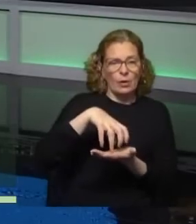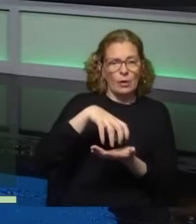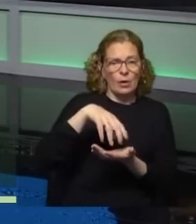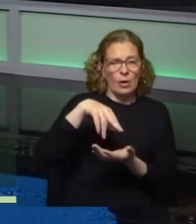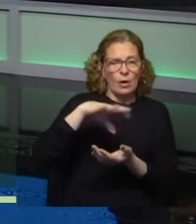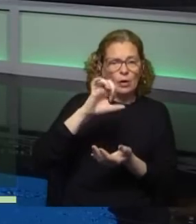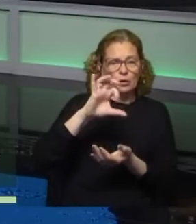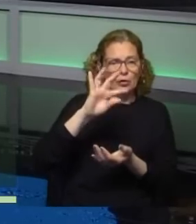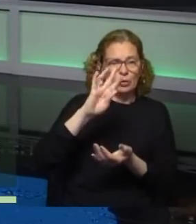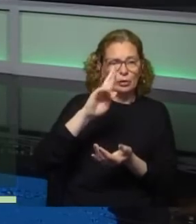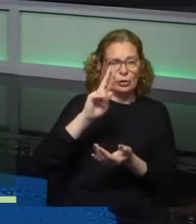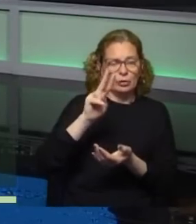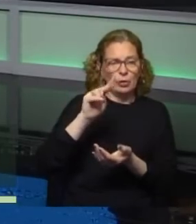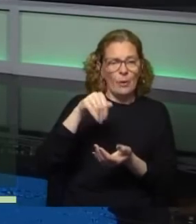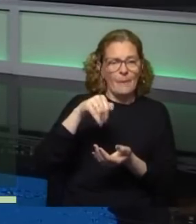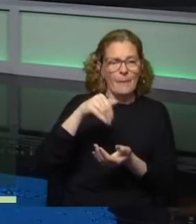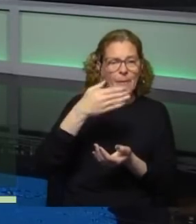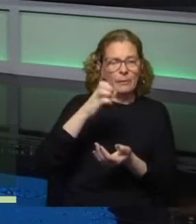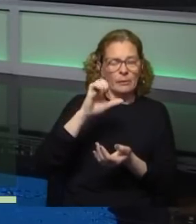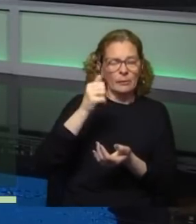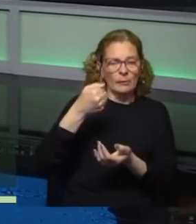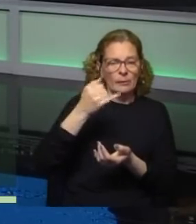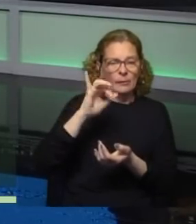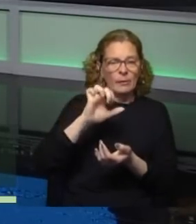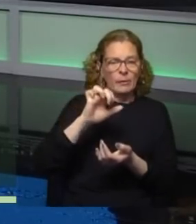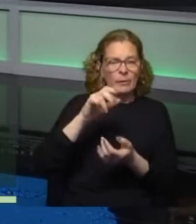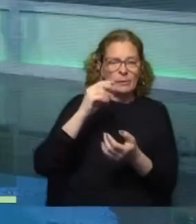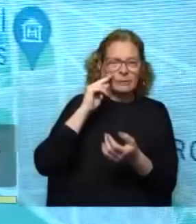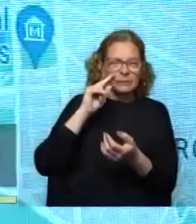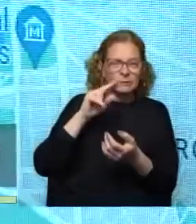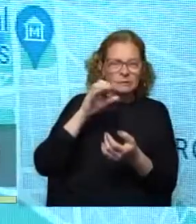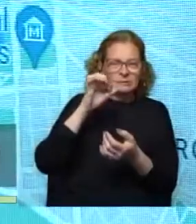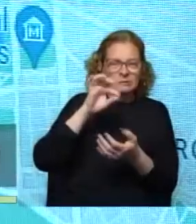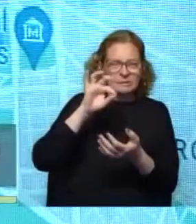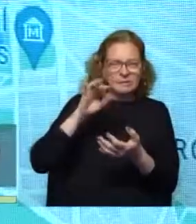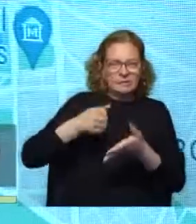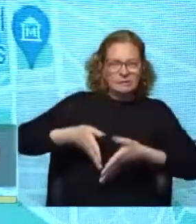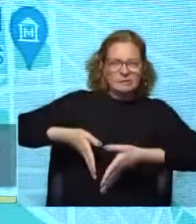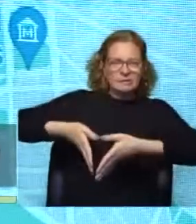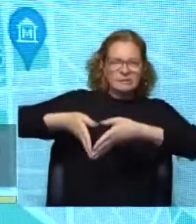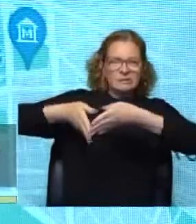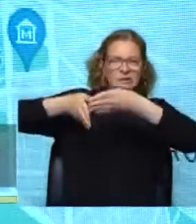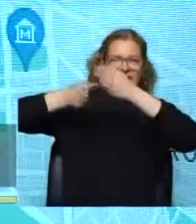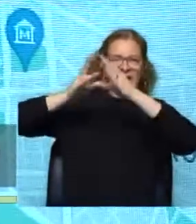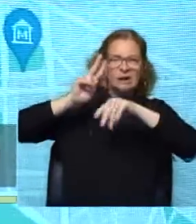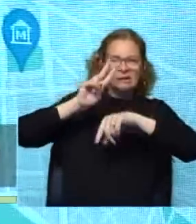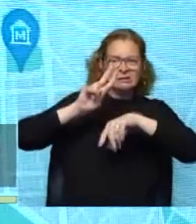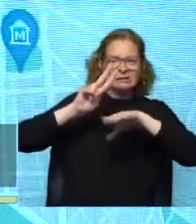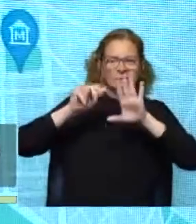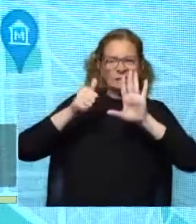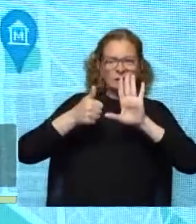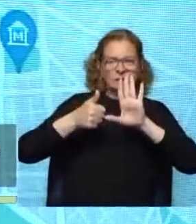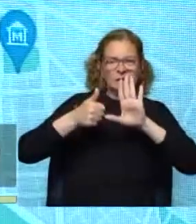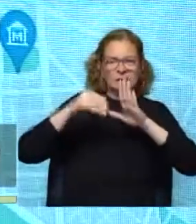el próximo la Bahía a ver si lo podemos ver allí en el mapa este complejo es una torre de 26 pisos